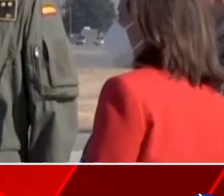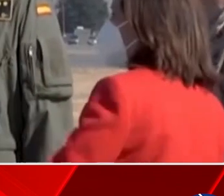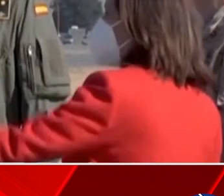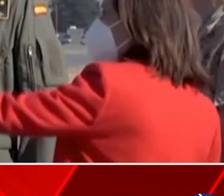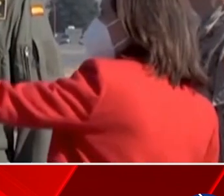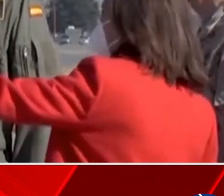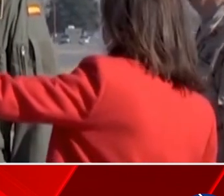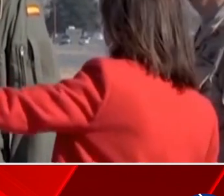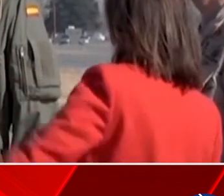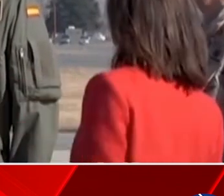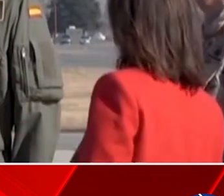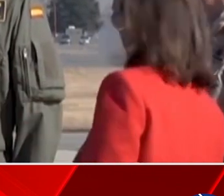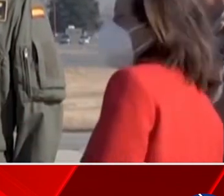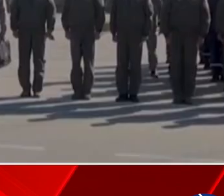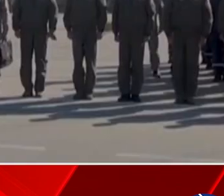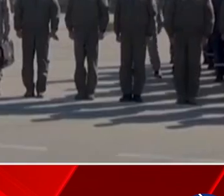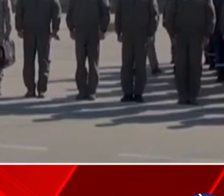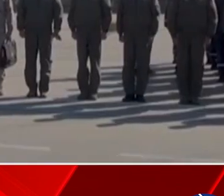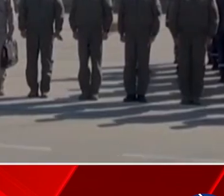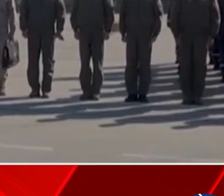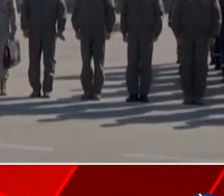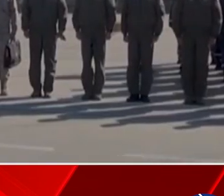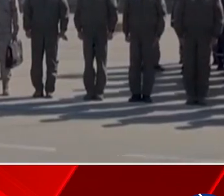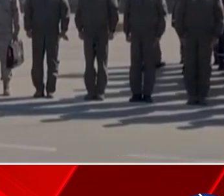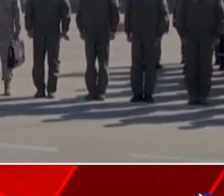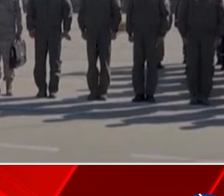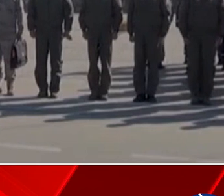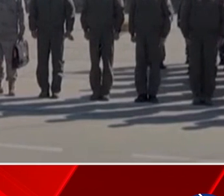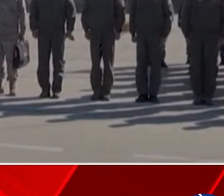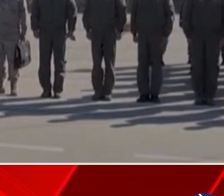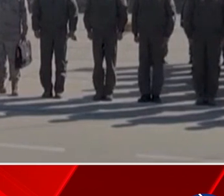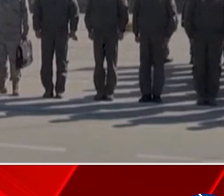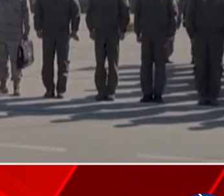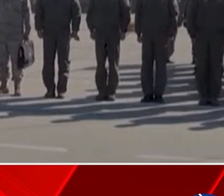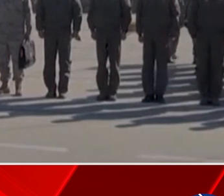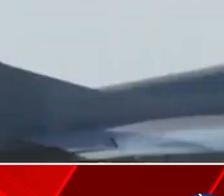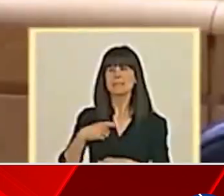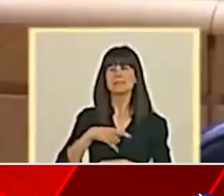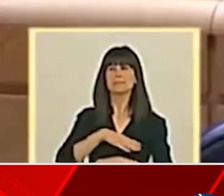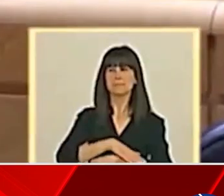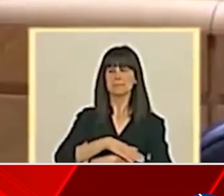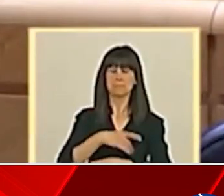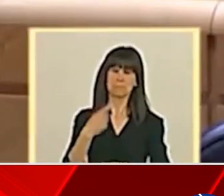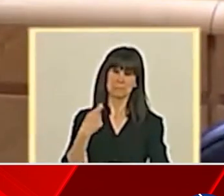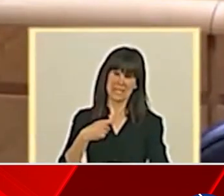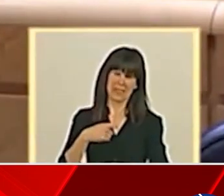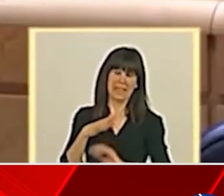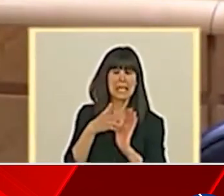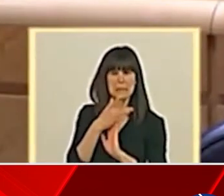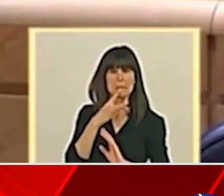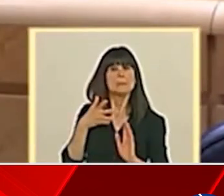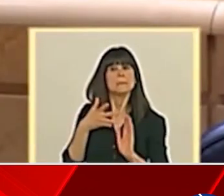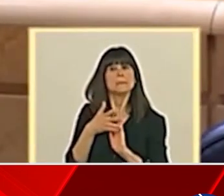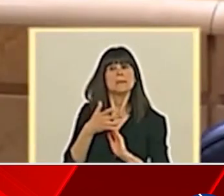y si no me lo dijo directamente, ya te digo, lo he escuchado en alguna de las entrevistas, dijo que esto podría ser el fin de Margarita Robles en este gobierno